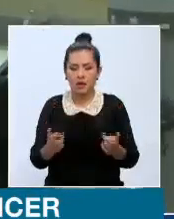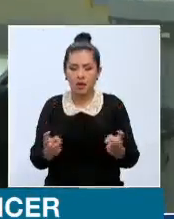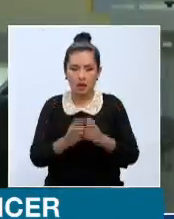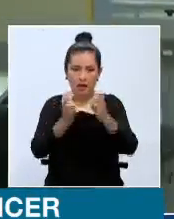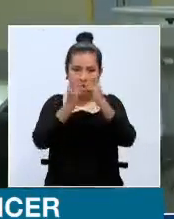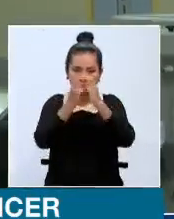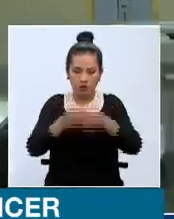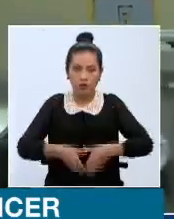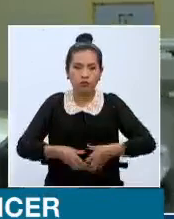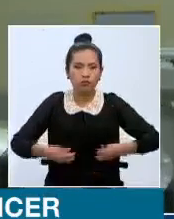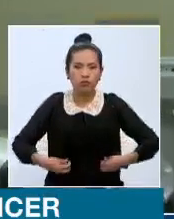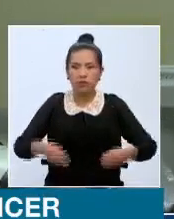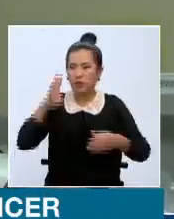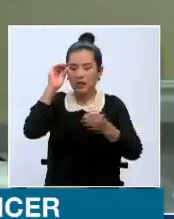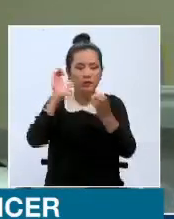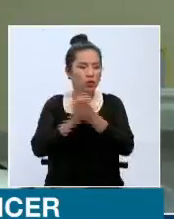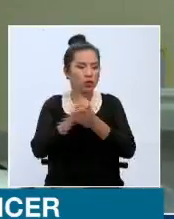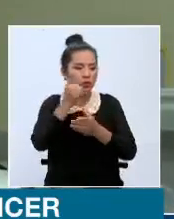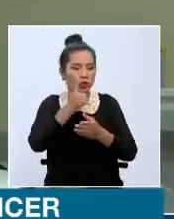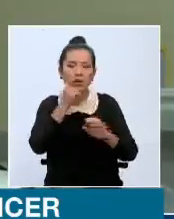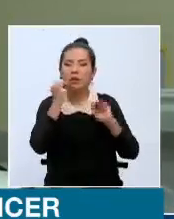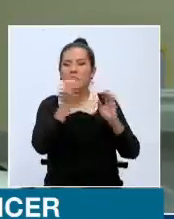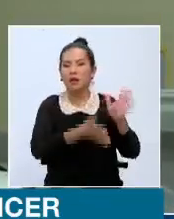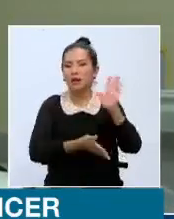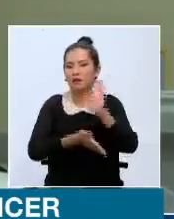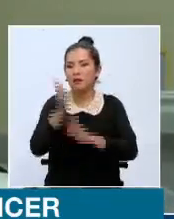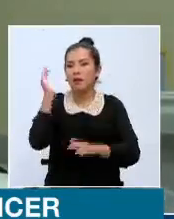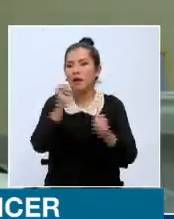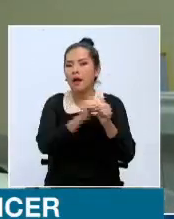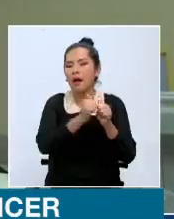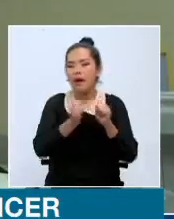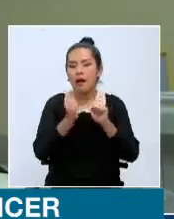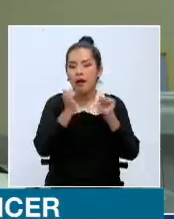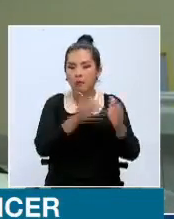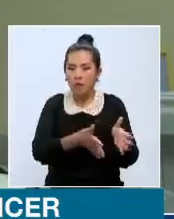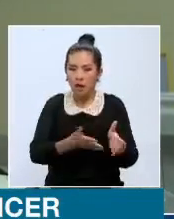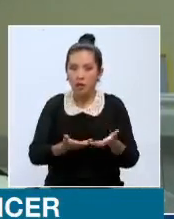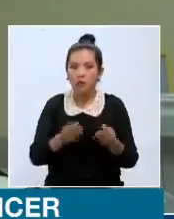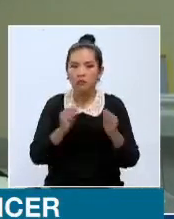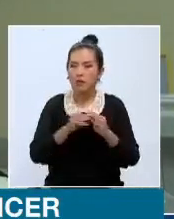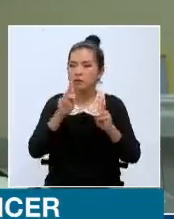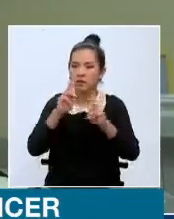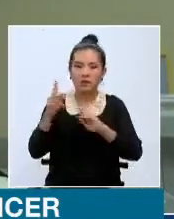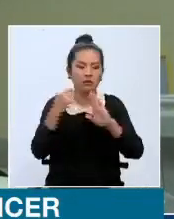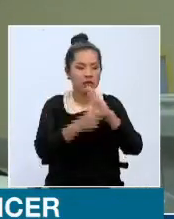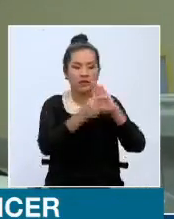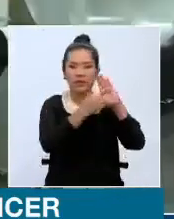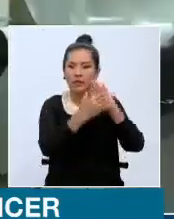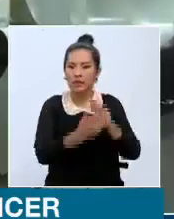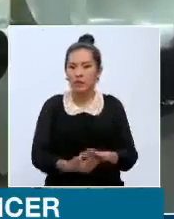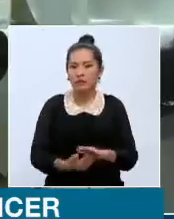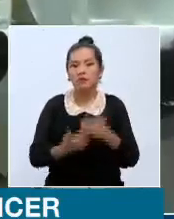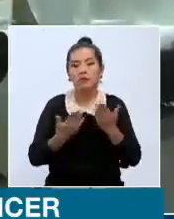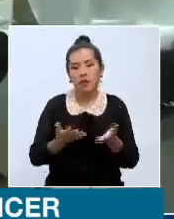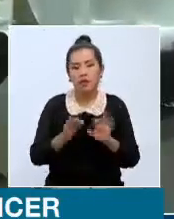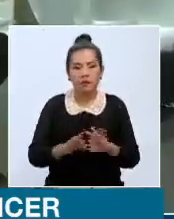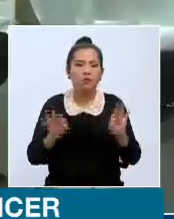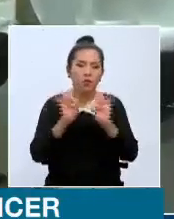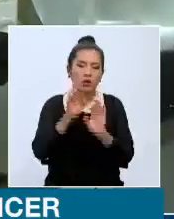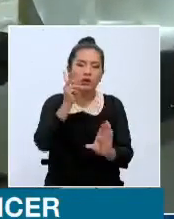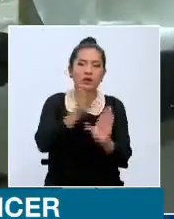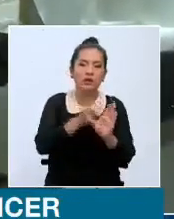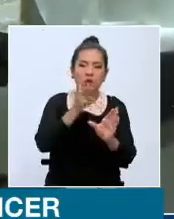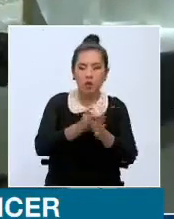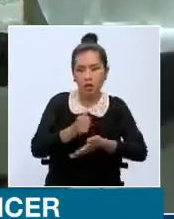el abandono de sus esposos, sufren la discriminación y es importante también la parte psicológica,